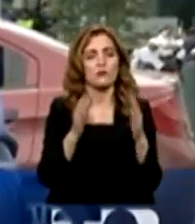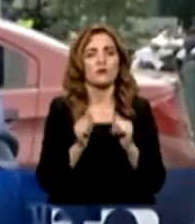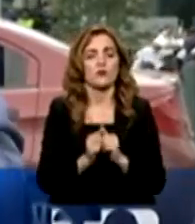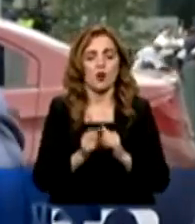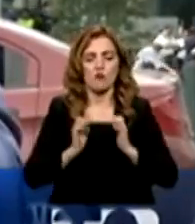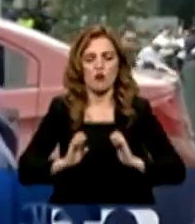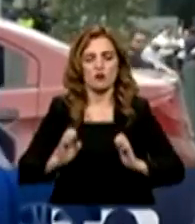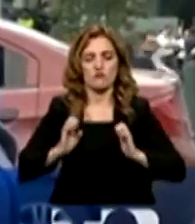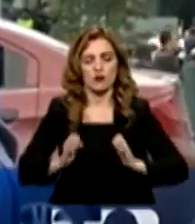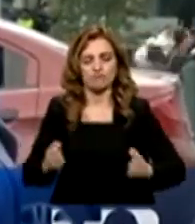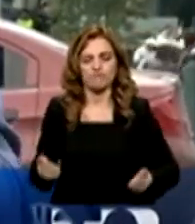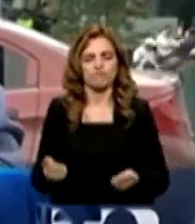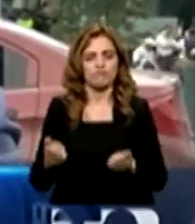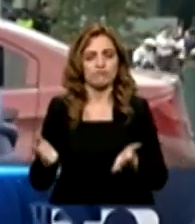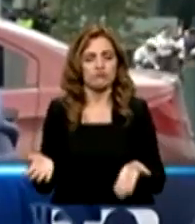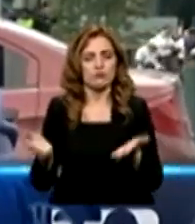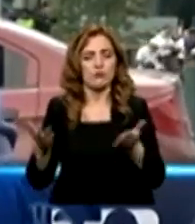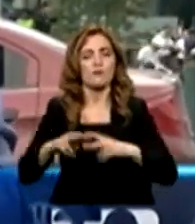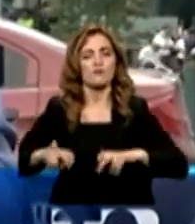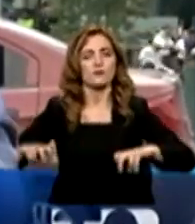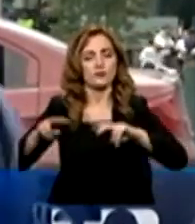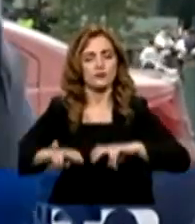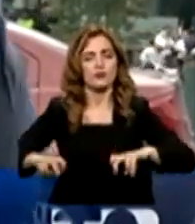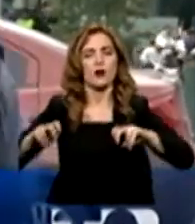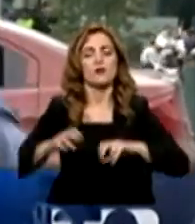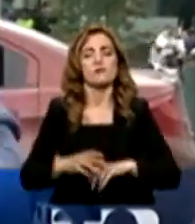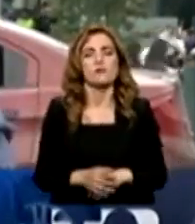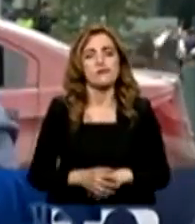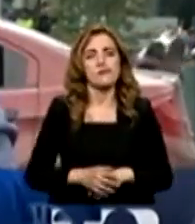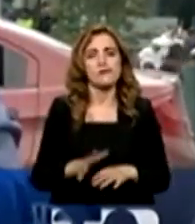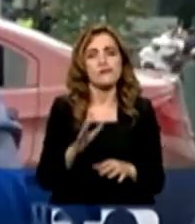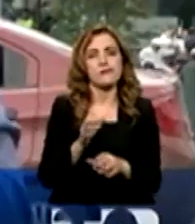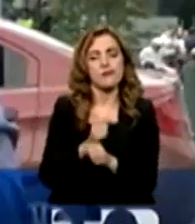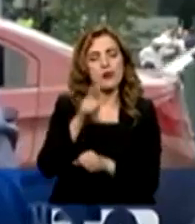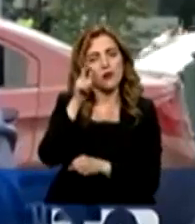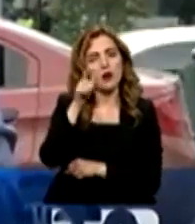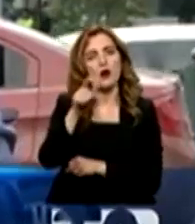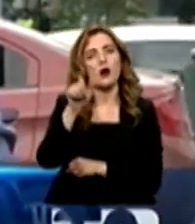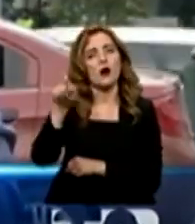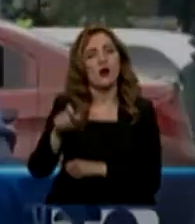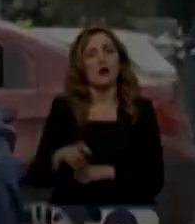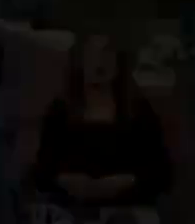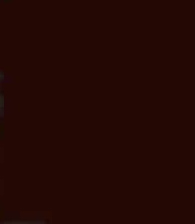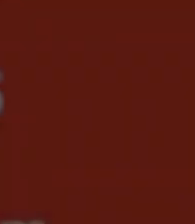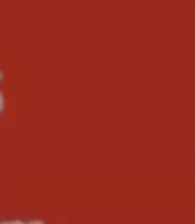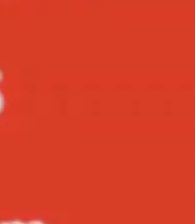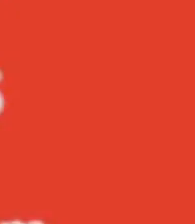fuerza, mayor impulso a la investigación que tiene que realizar la Fiscalía.